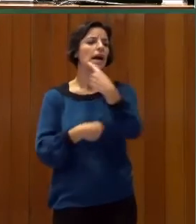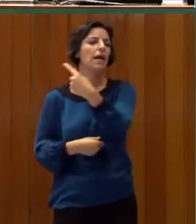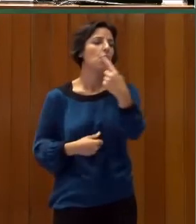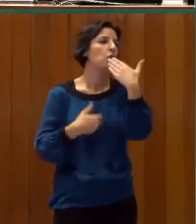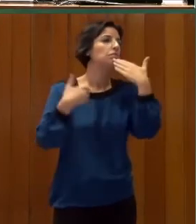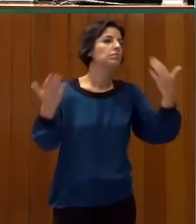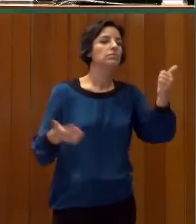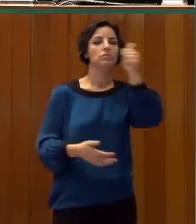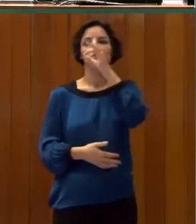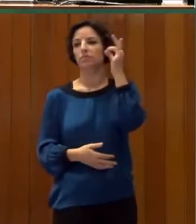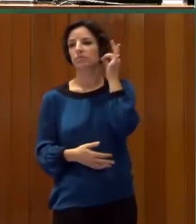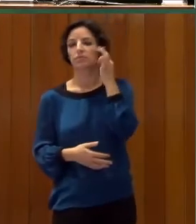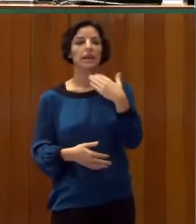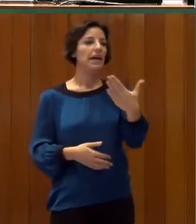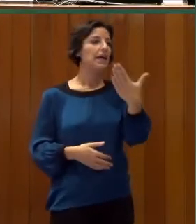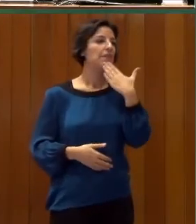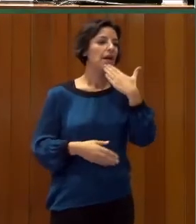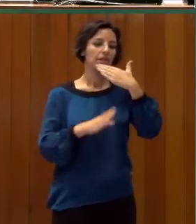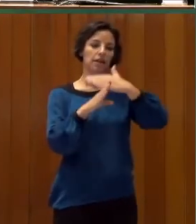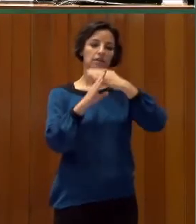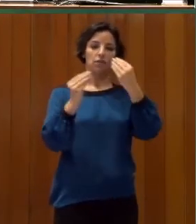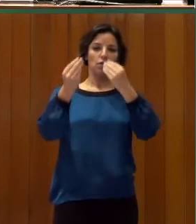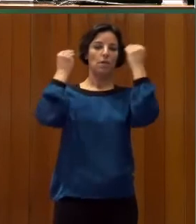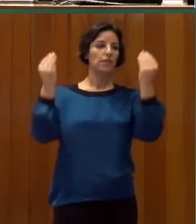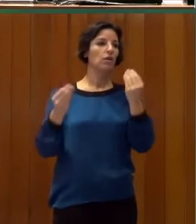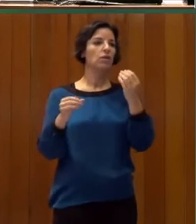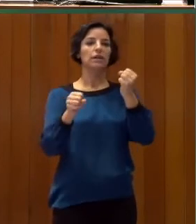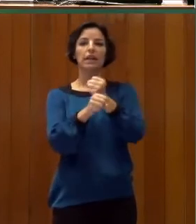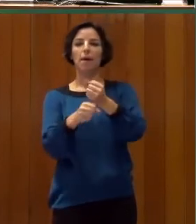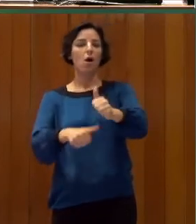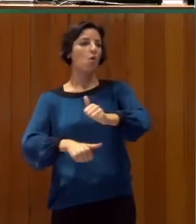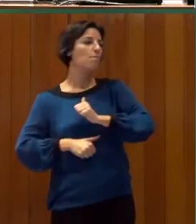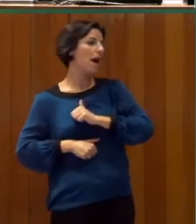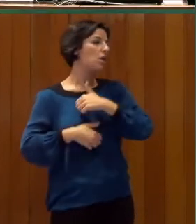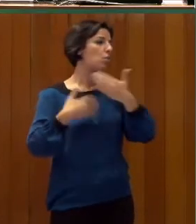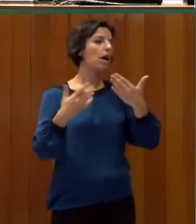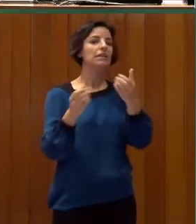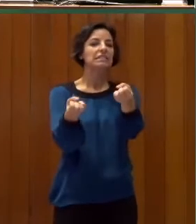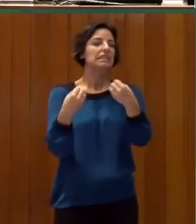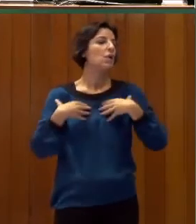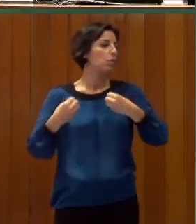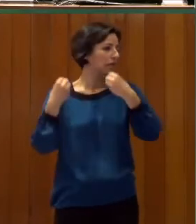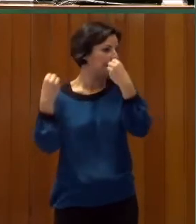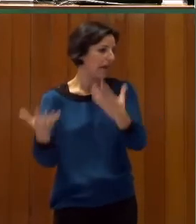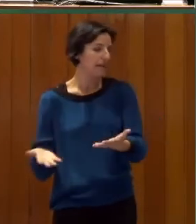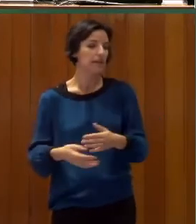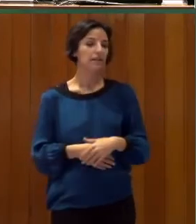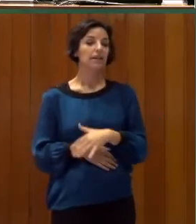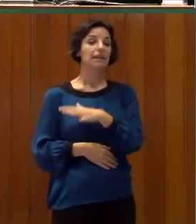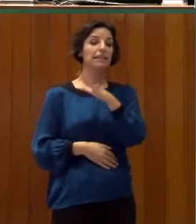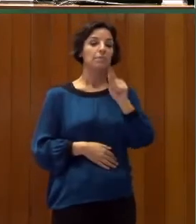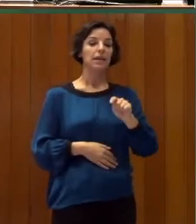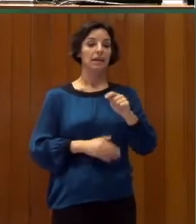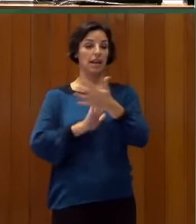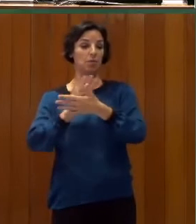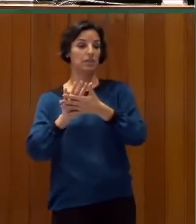sexo, edad, nivel educativo, situación laboral, información sobre la salud, la edad de aprendizaje de cada una de las